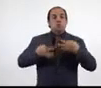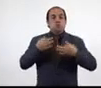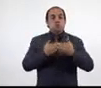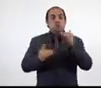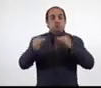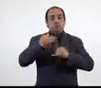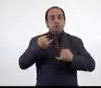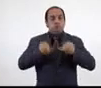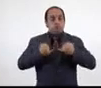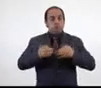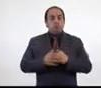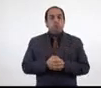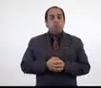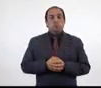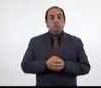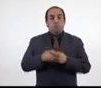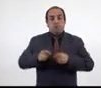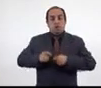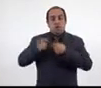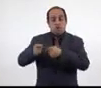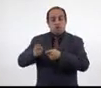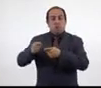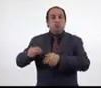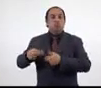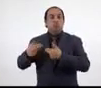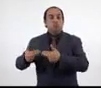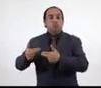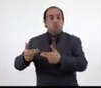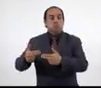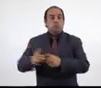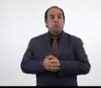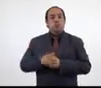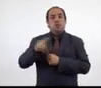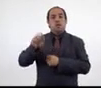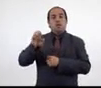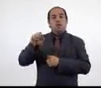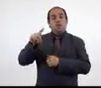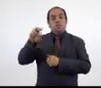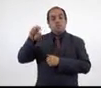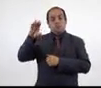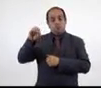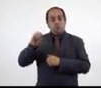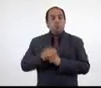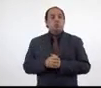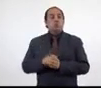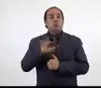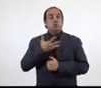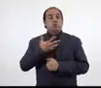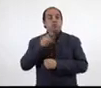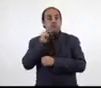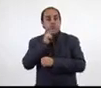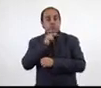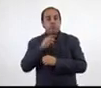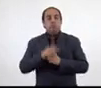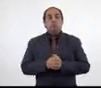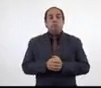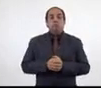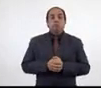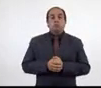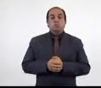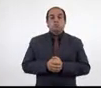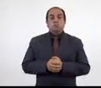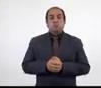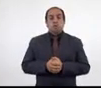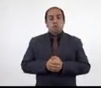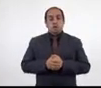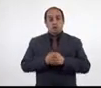Justicia, las sucesiones intestamentarias, que sea un proceso, reitero, lo más rápido, lo más expedito y salvaguardando en